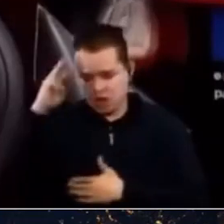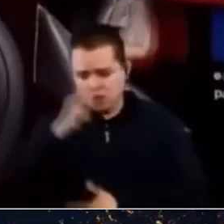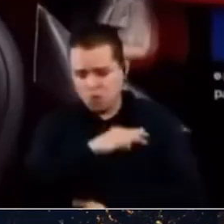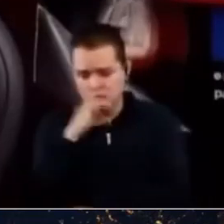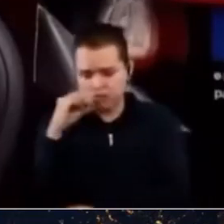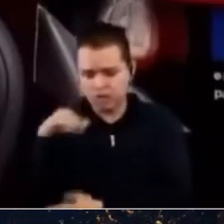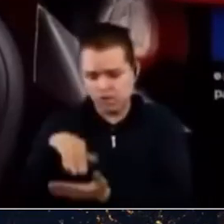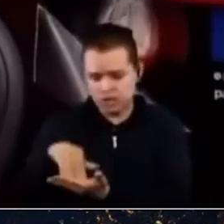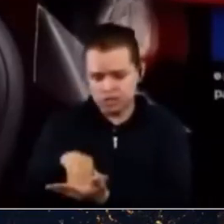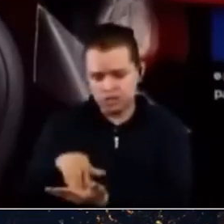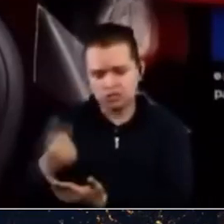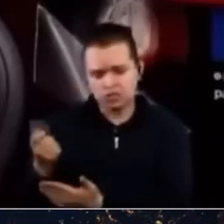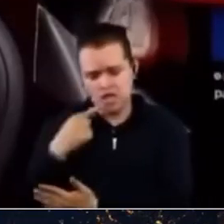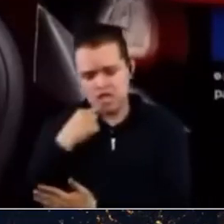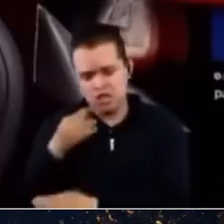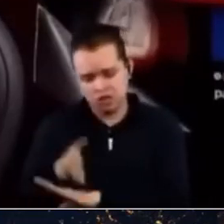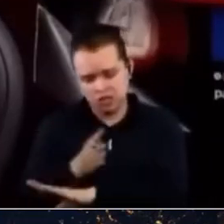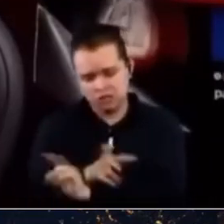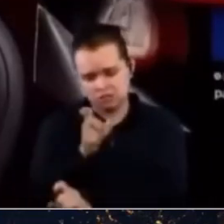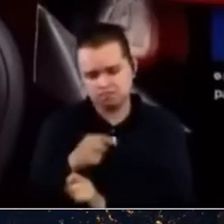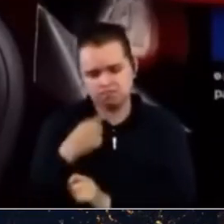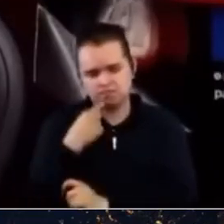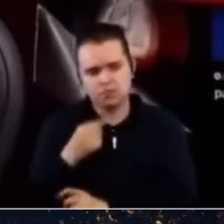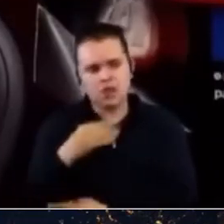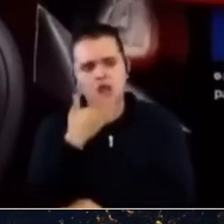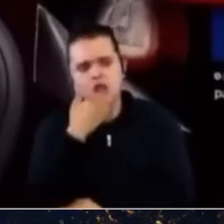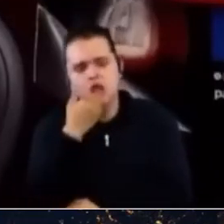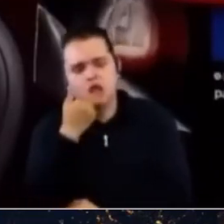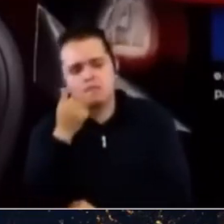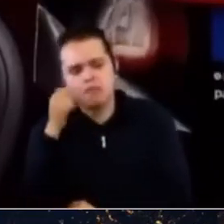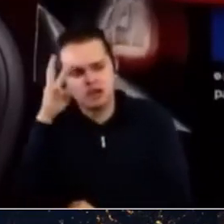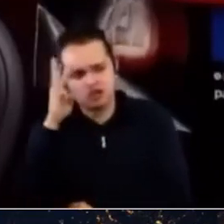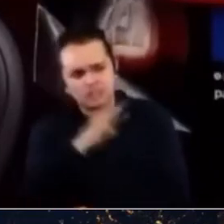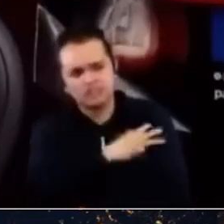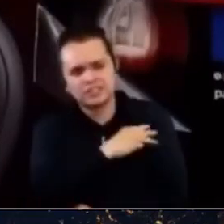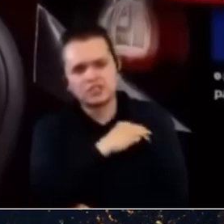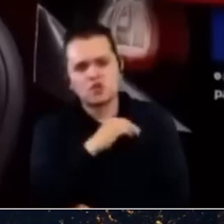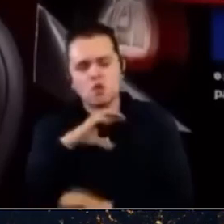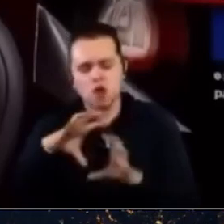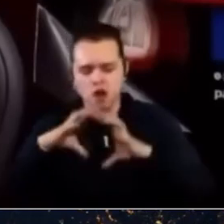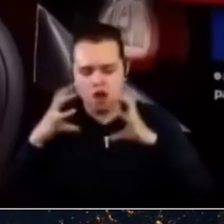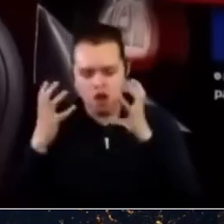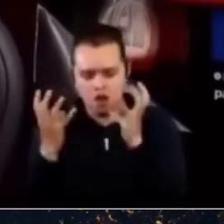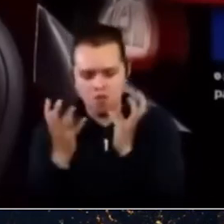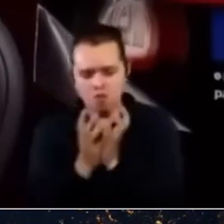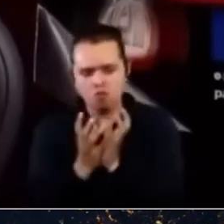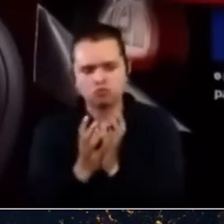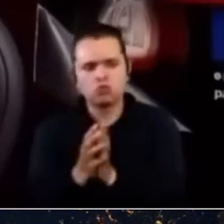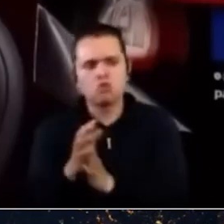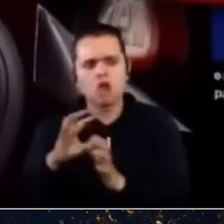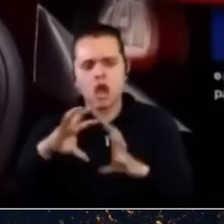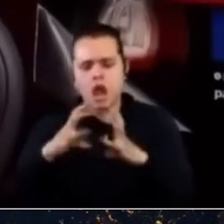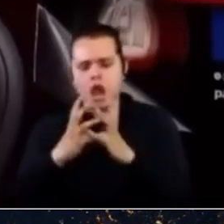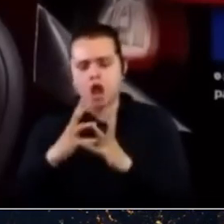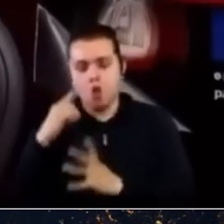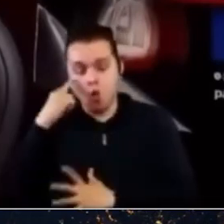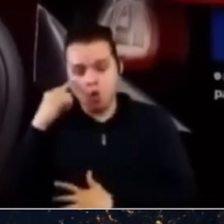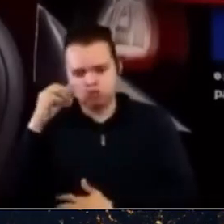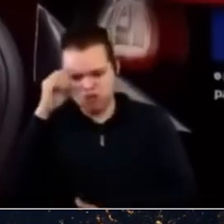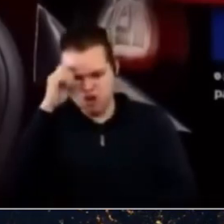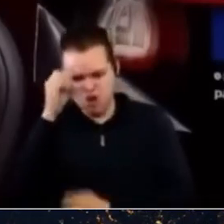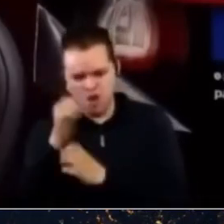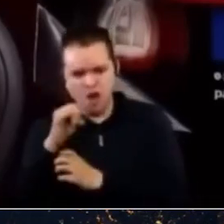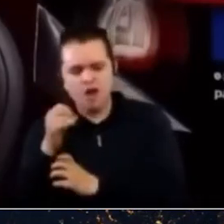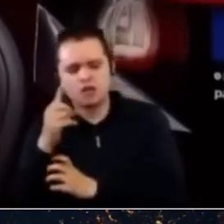Lo dijeron mis antecesores. El mejor ejército del mundo. El ejército que nos dio la